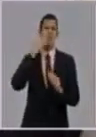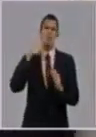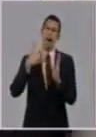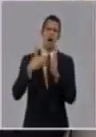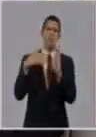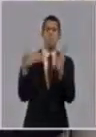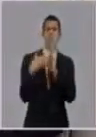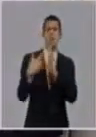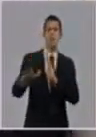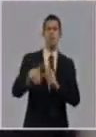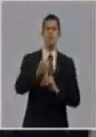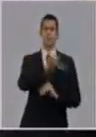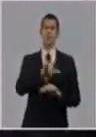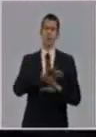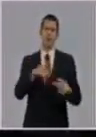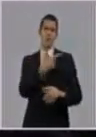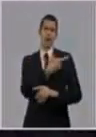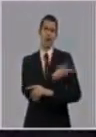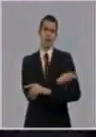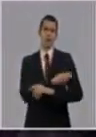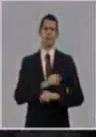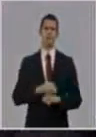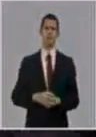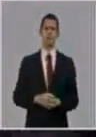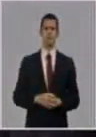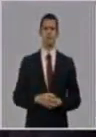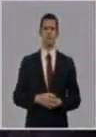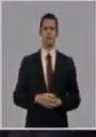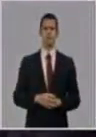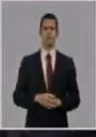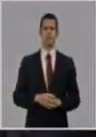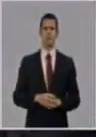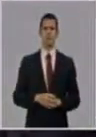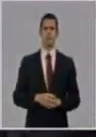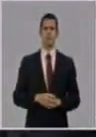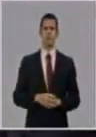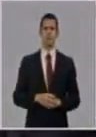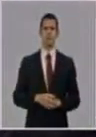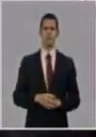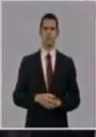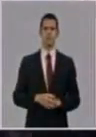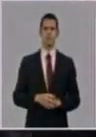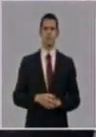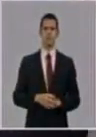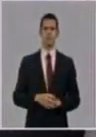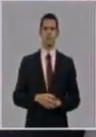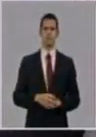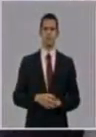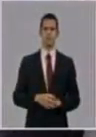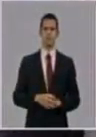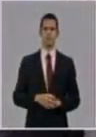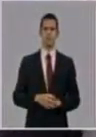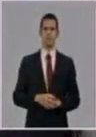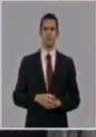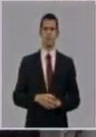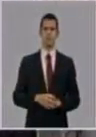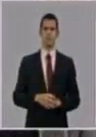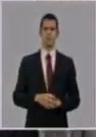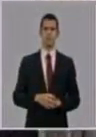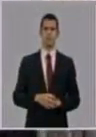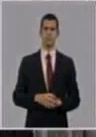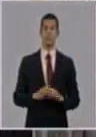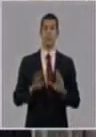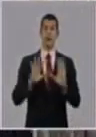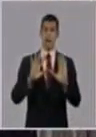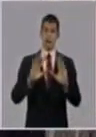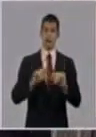los ensayos fase 3 y de estos estudios de intervención nos deben también permitir el autorizo ya de